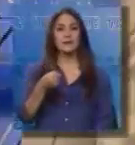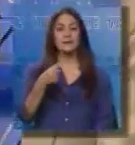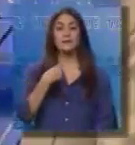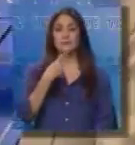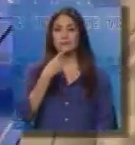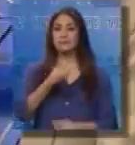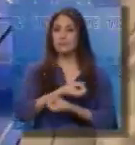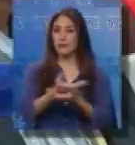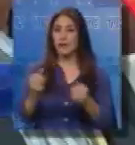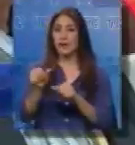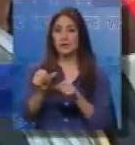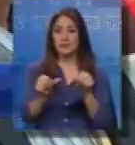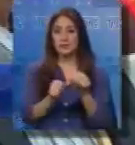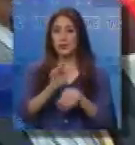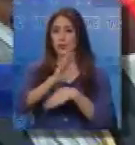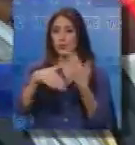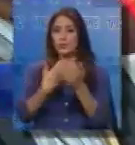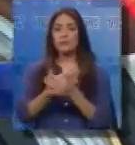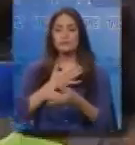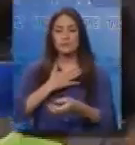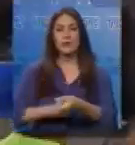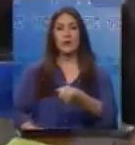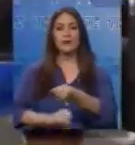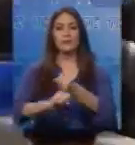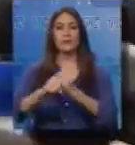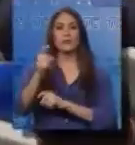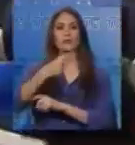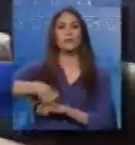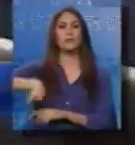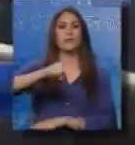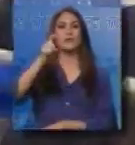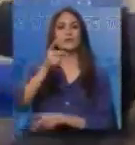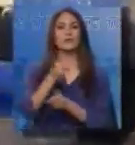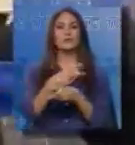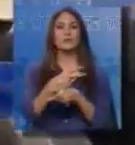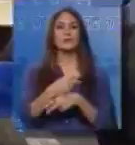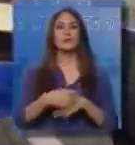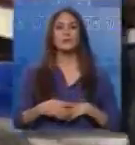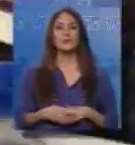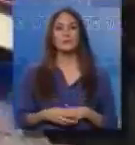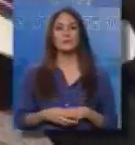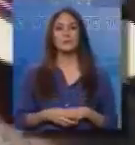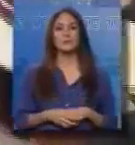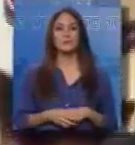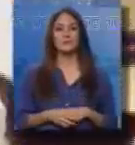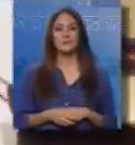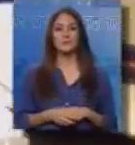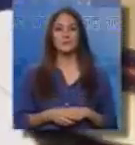se brindará asesoría y todo el apoyo que necesiten los actores productivos.